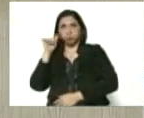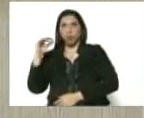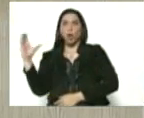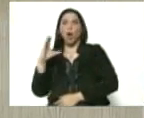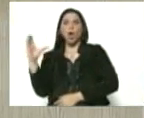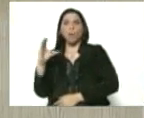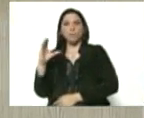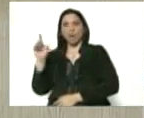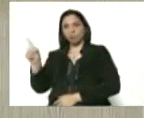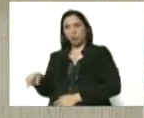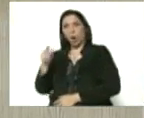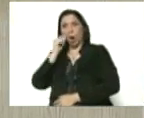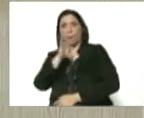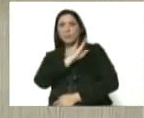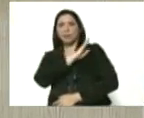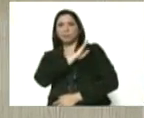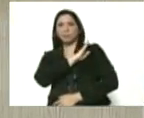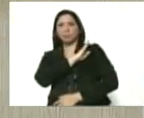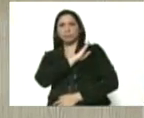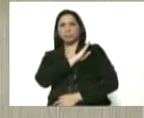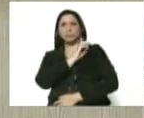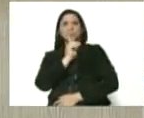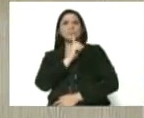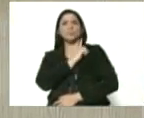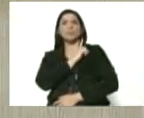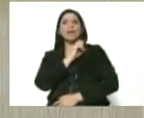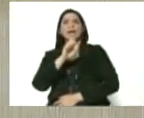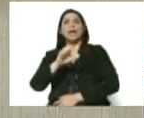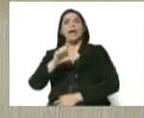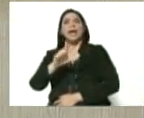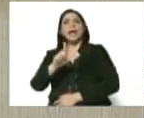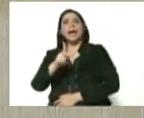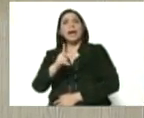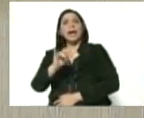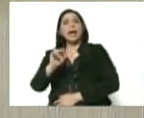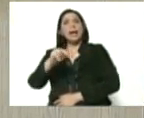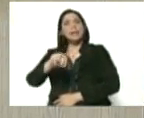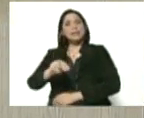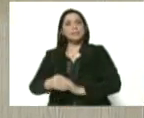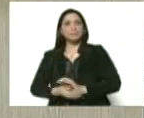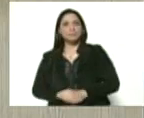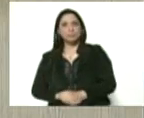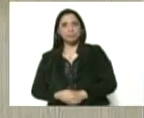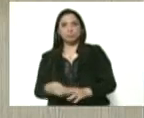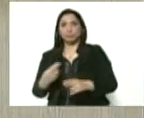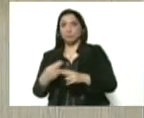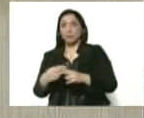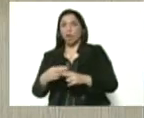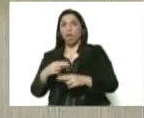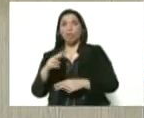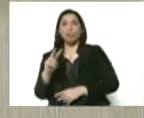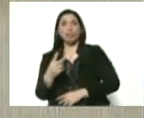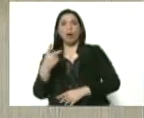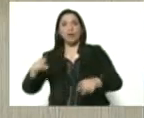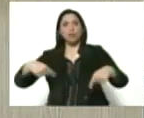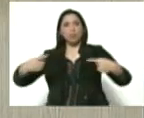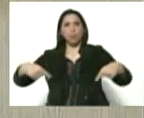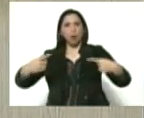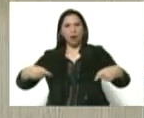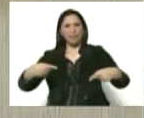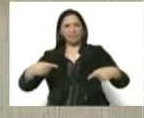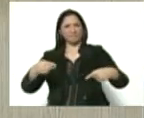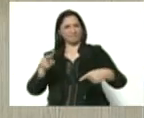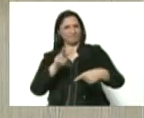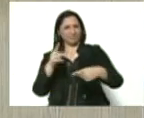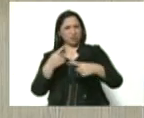colombiano denominado Elkin Javier López Torres, alias Doble Rueda. Se tiene ese alias Doble